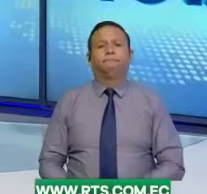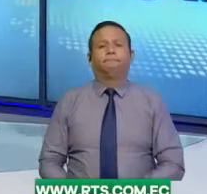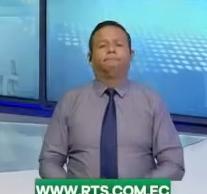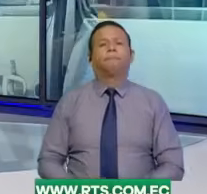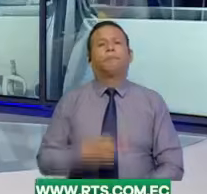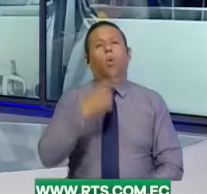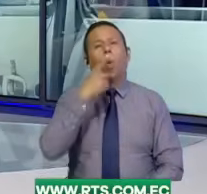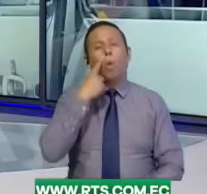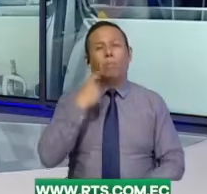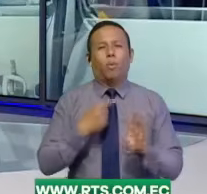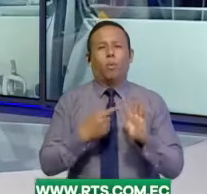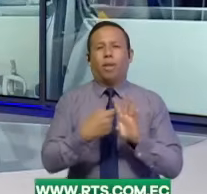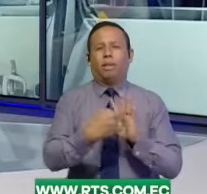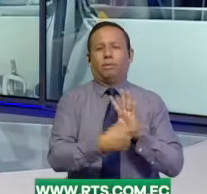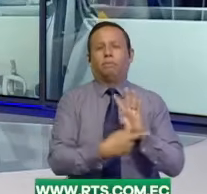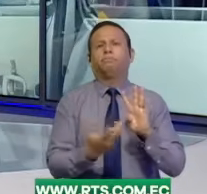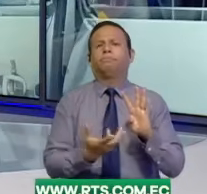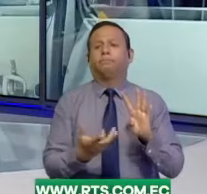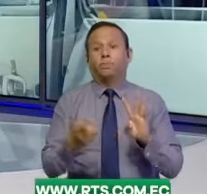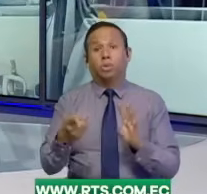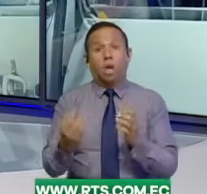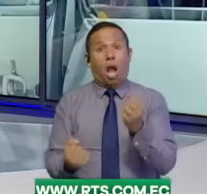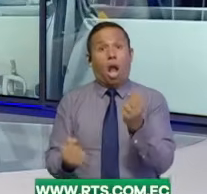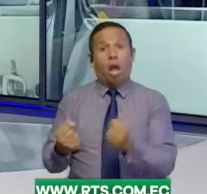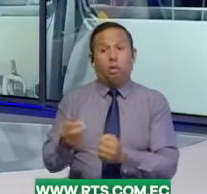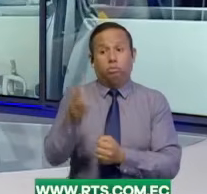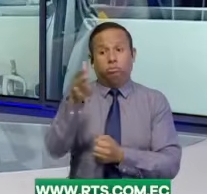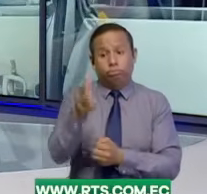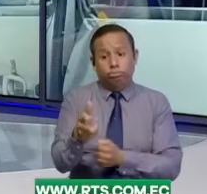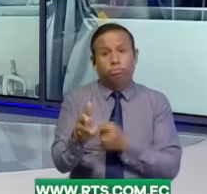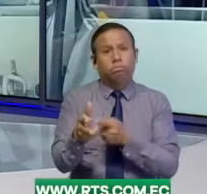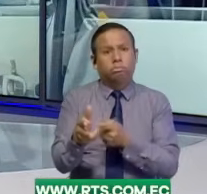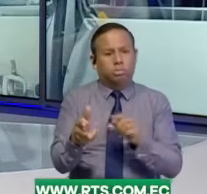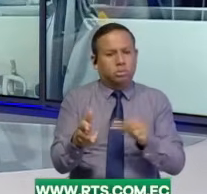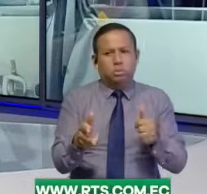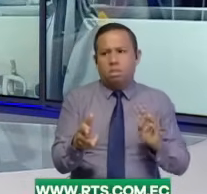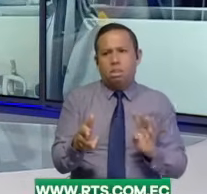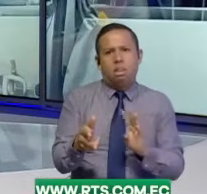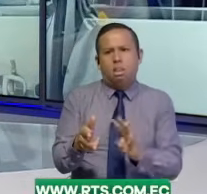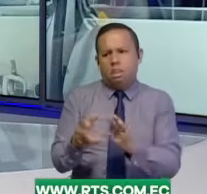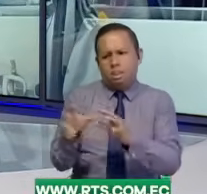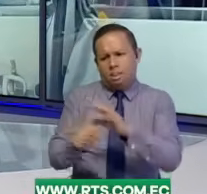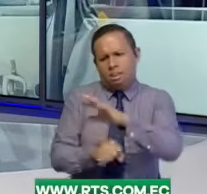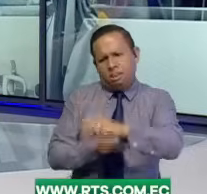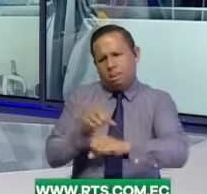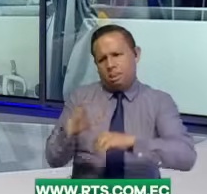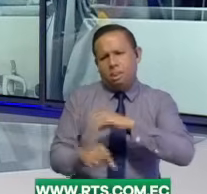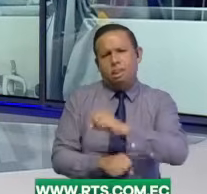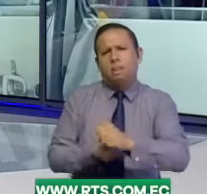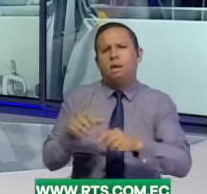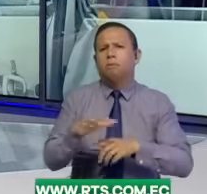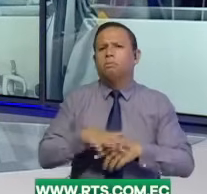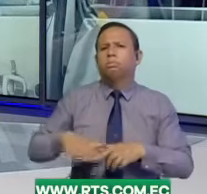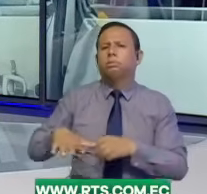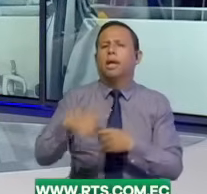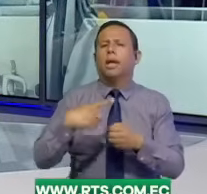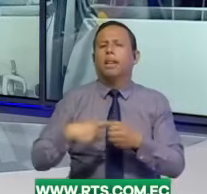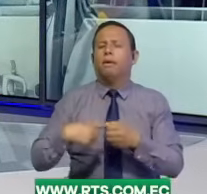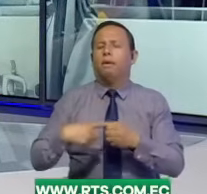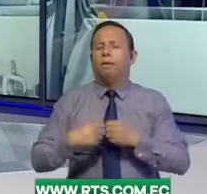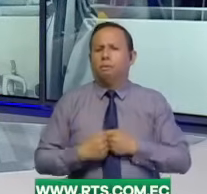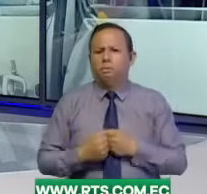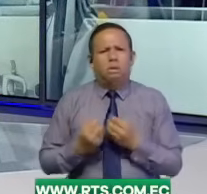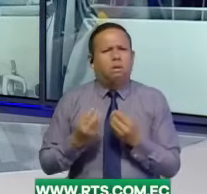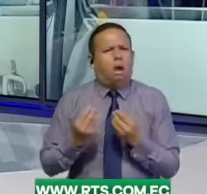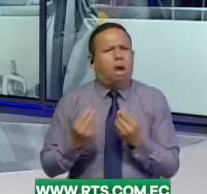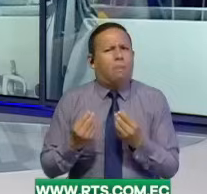Cuatro antisociales desvalijaron un vehículo que se encontraba estacionado en el exterior de un inmueble en el sector de Alma Lojana, en Quito. En